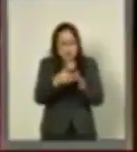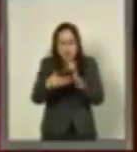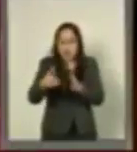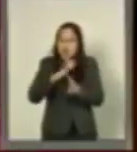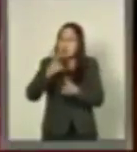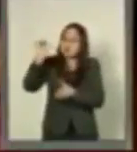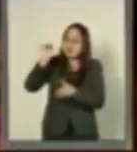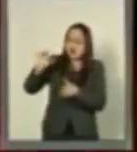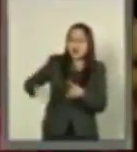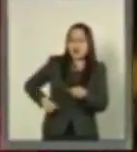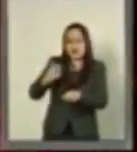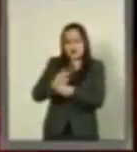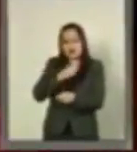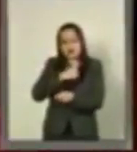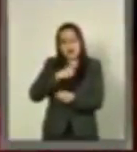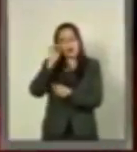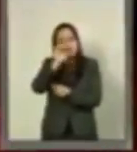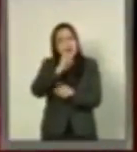lo hacen.